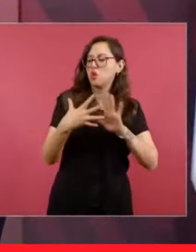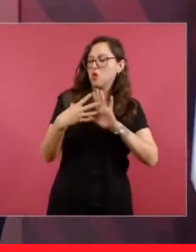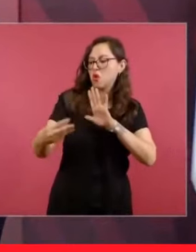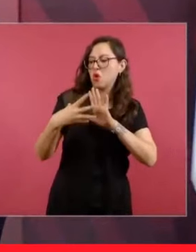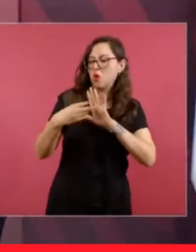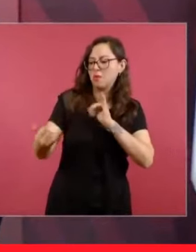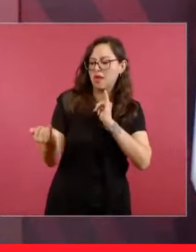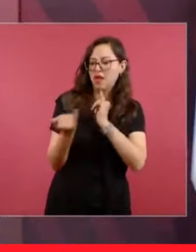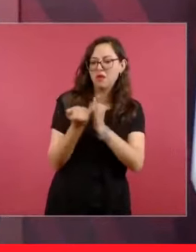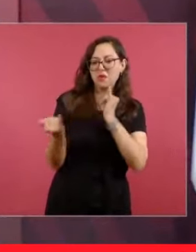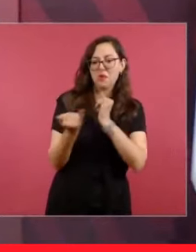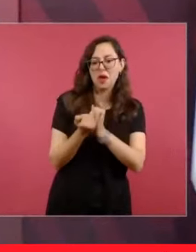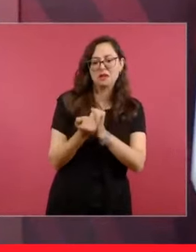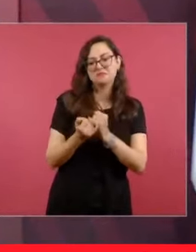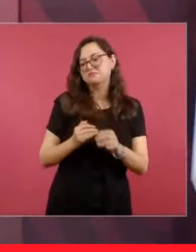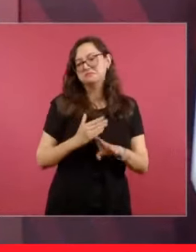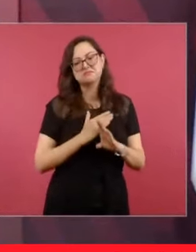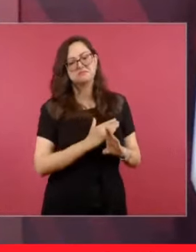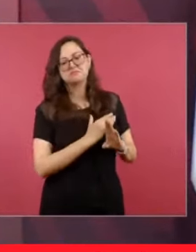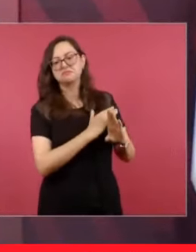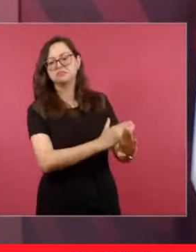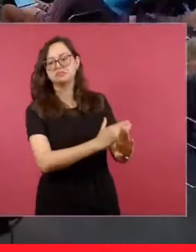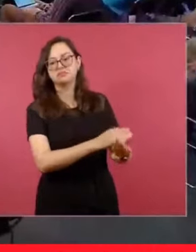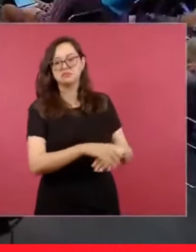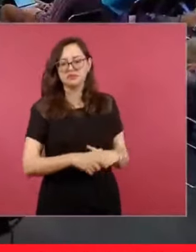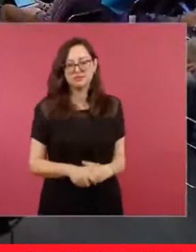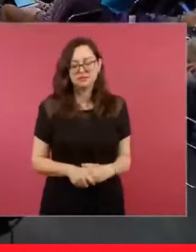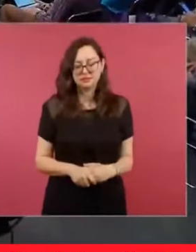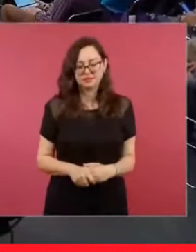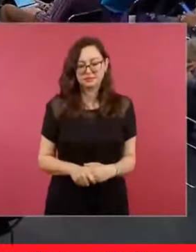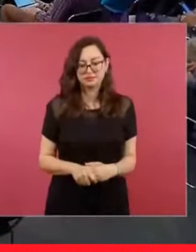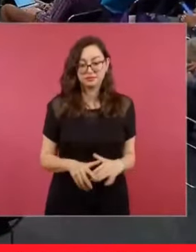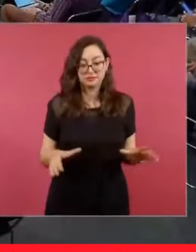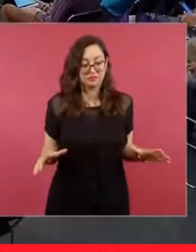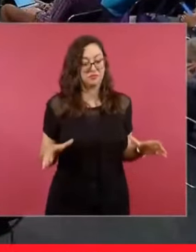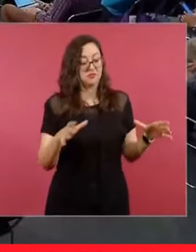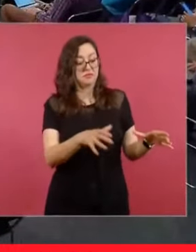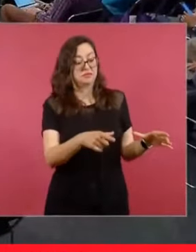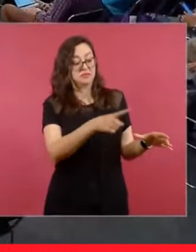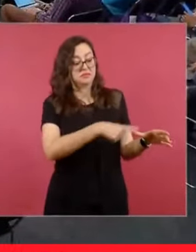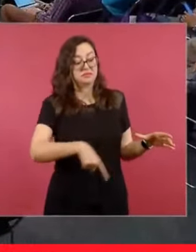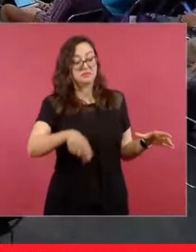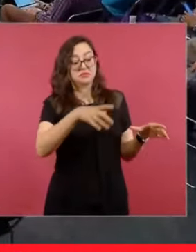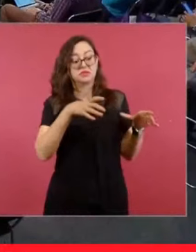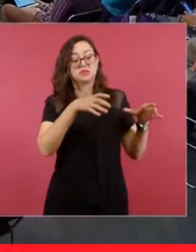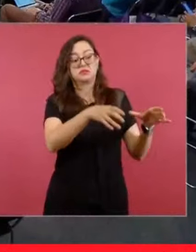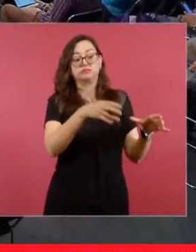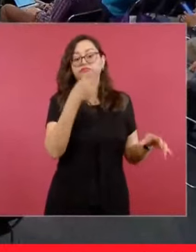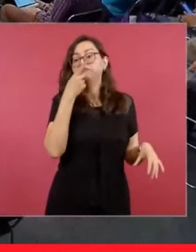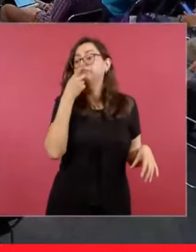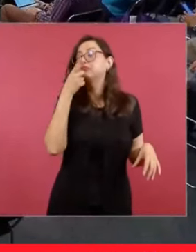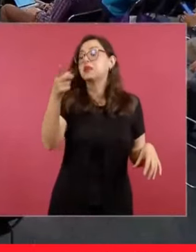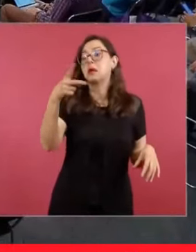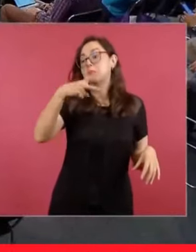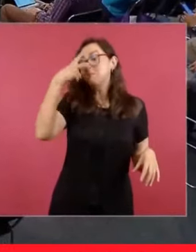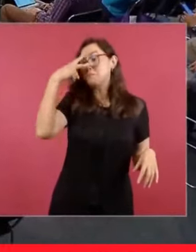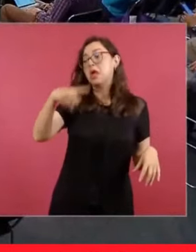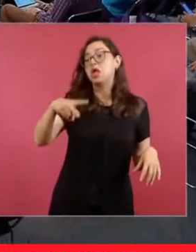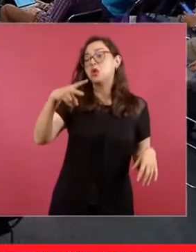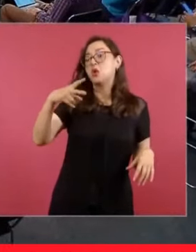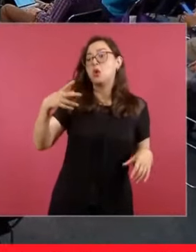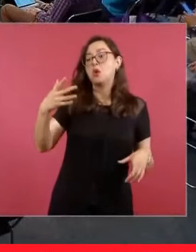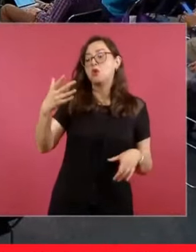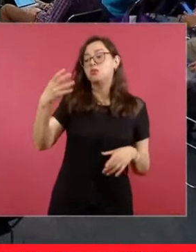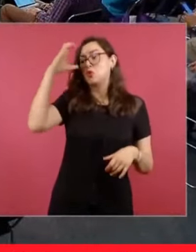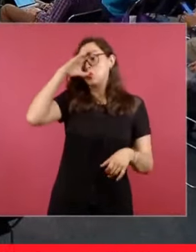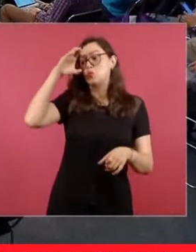todo bueno se llegó a decir que la corrupción era parte de la cultura del pueblo de